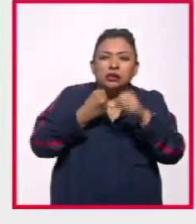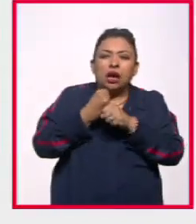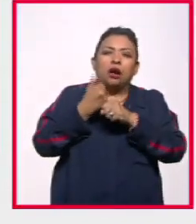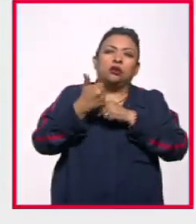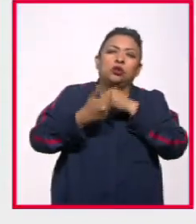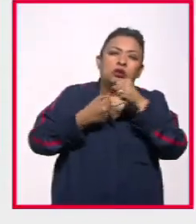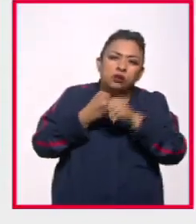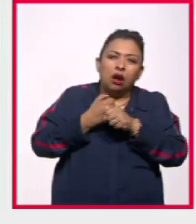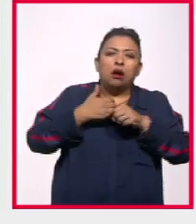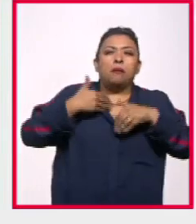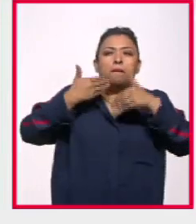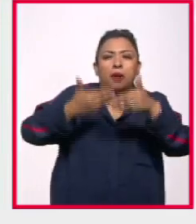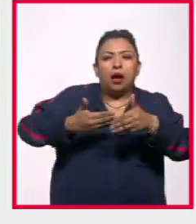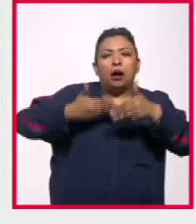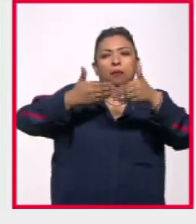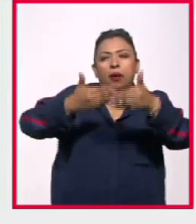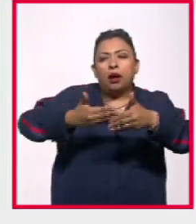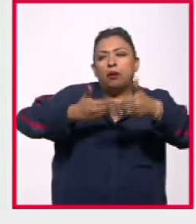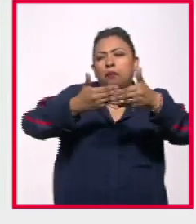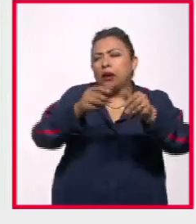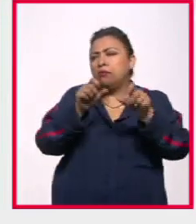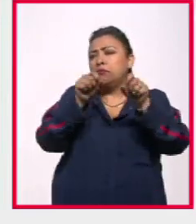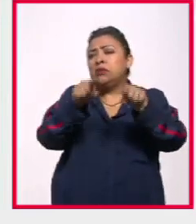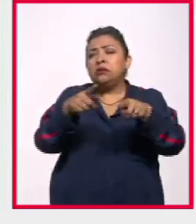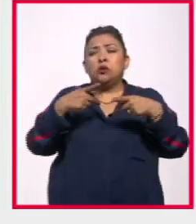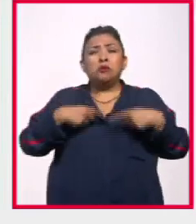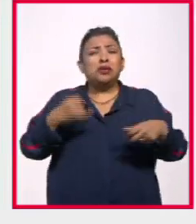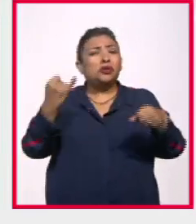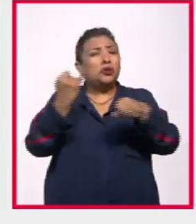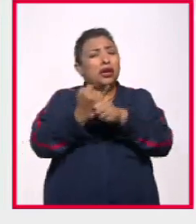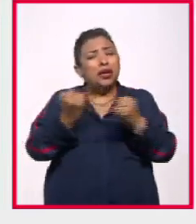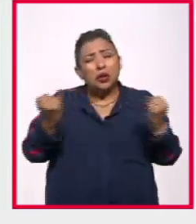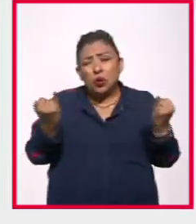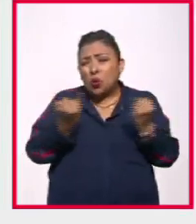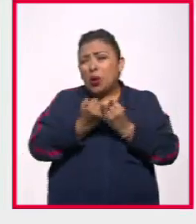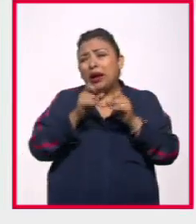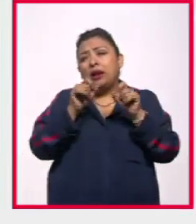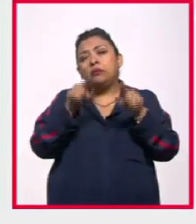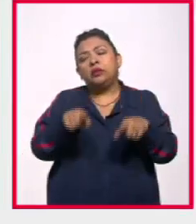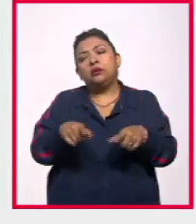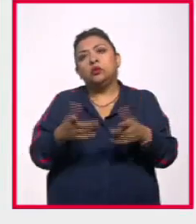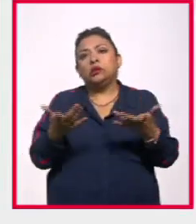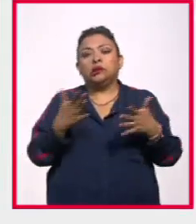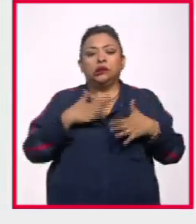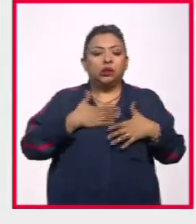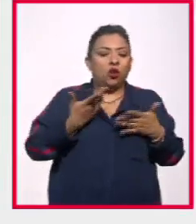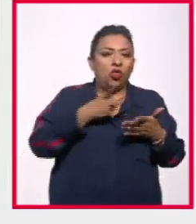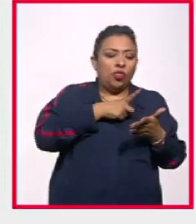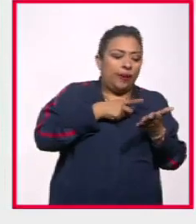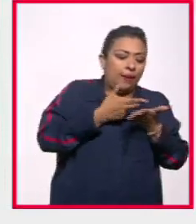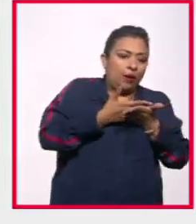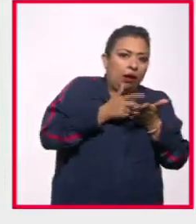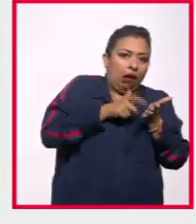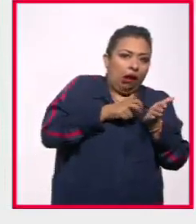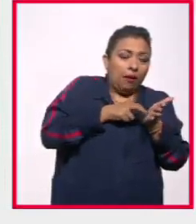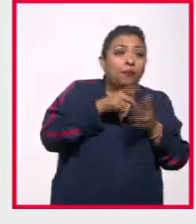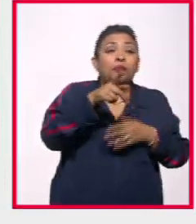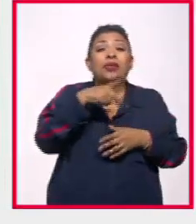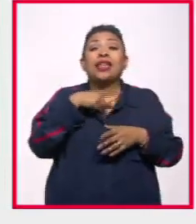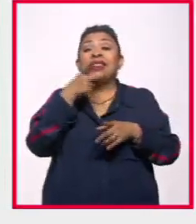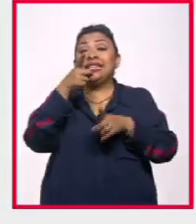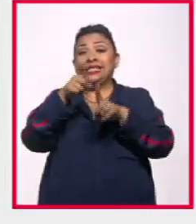sexenio. Y los personajes también muchas veces son los mismos. Elio Flores afirma que la